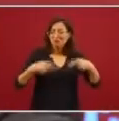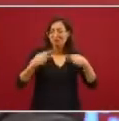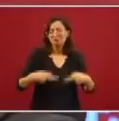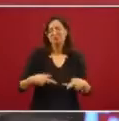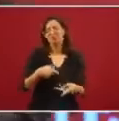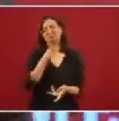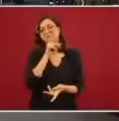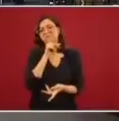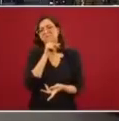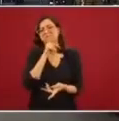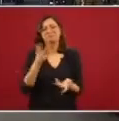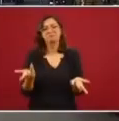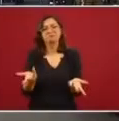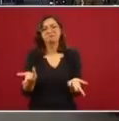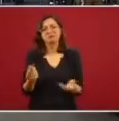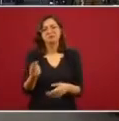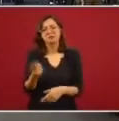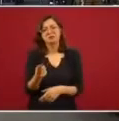pública y medicina colegio